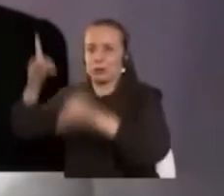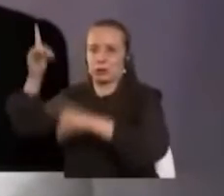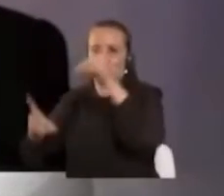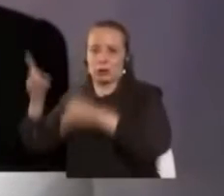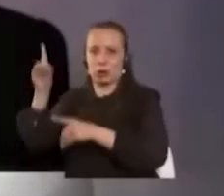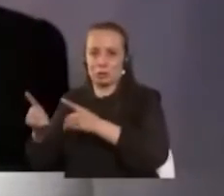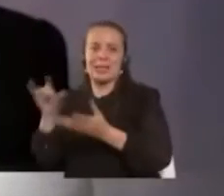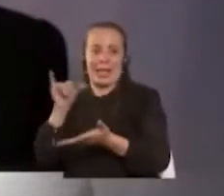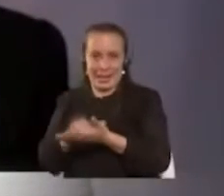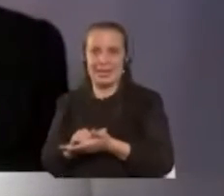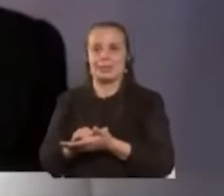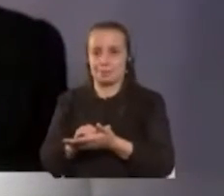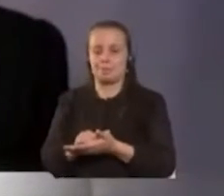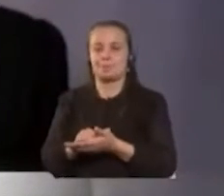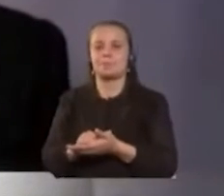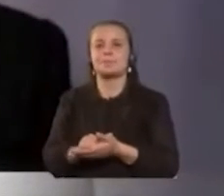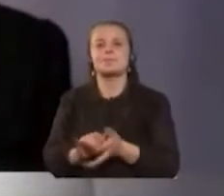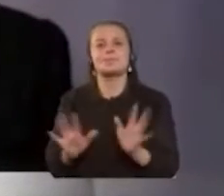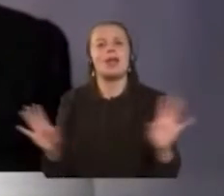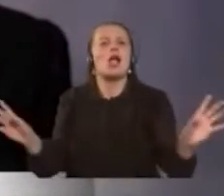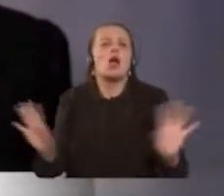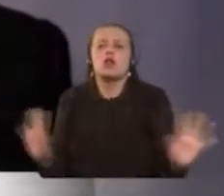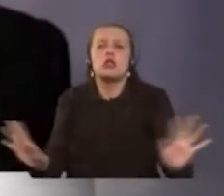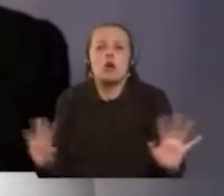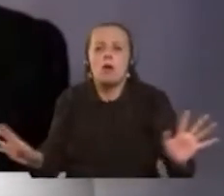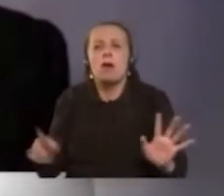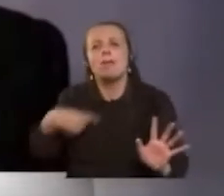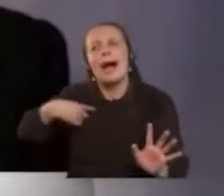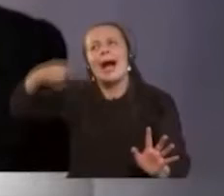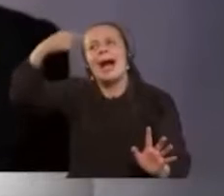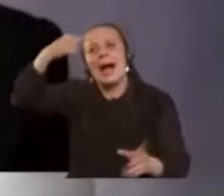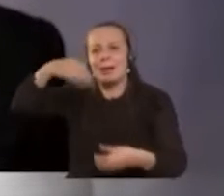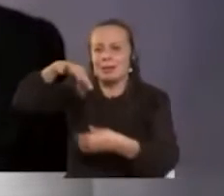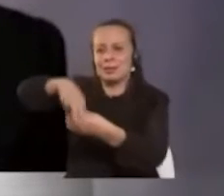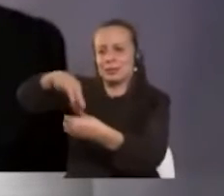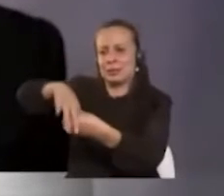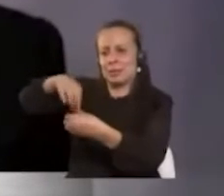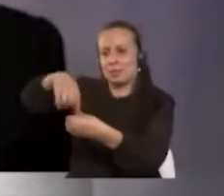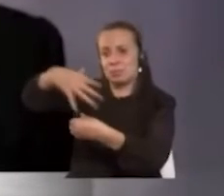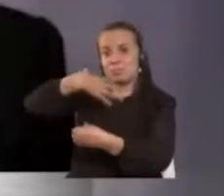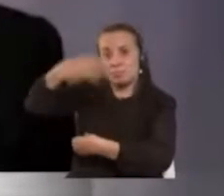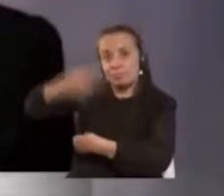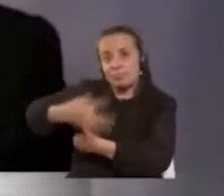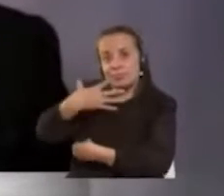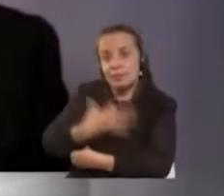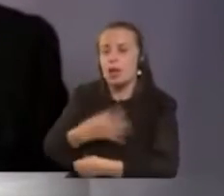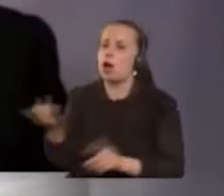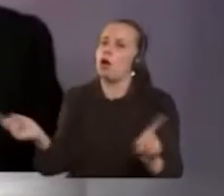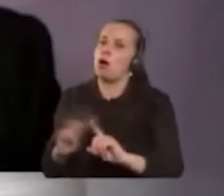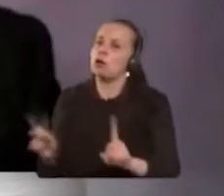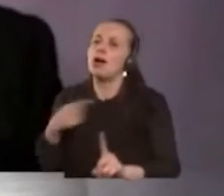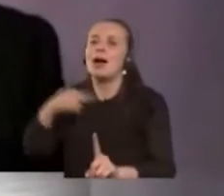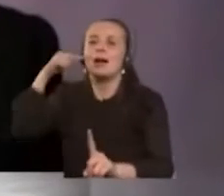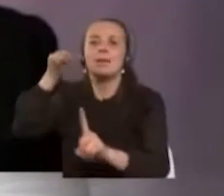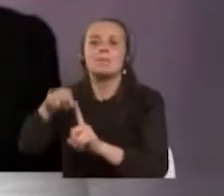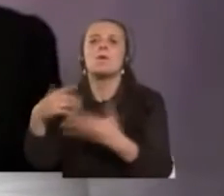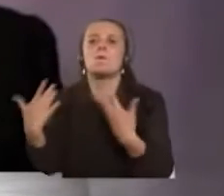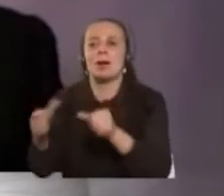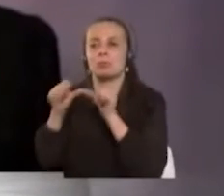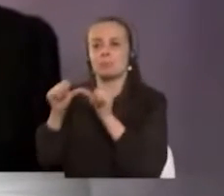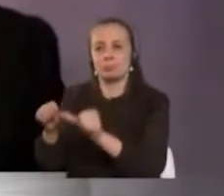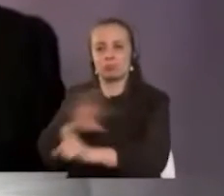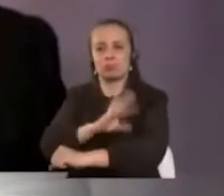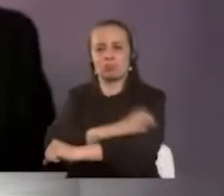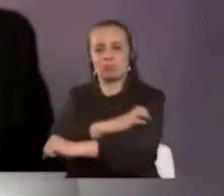caso, repito, no con la idea de asegurar que las elecciones sean como deben ser, sino con la idea de perpetuarse en el poder